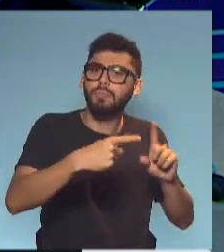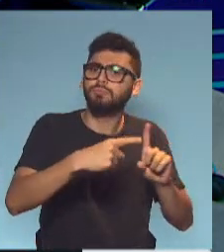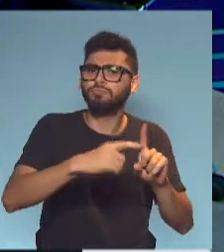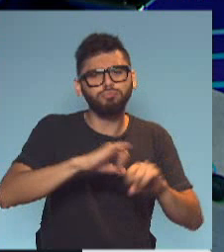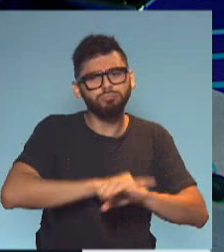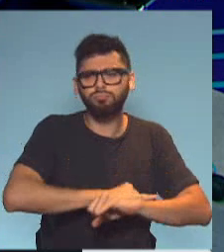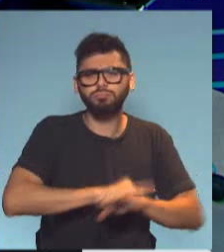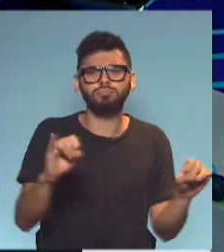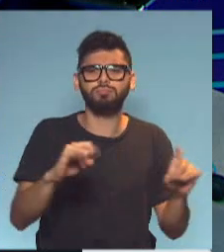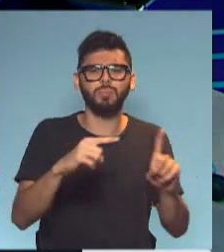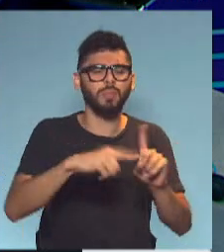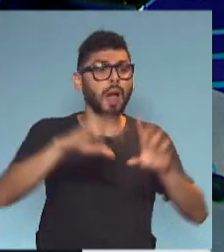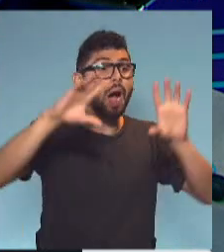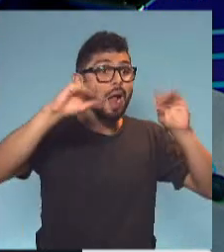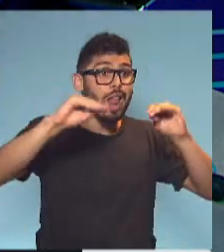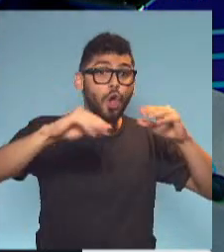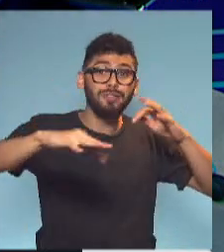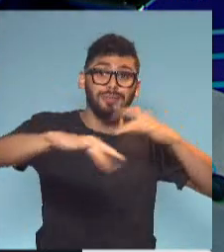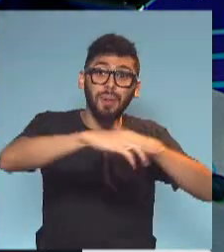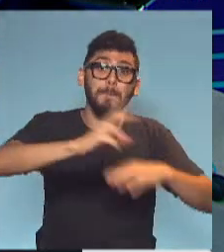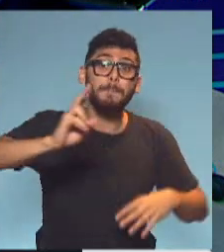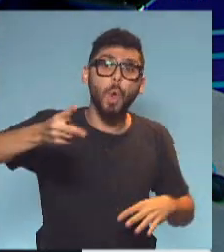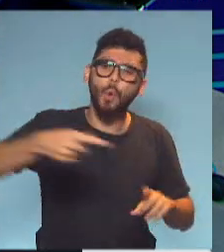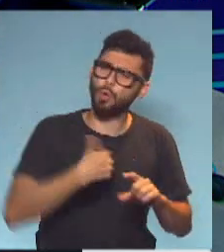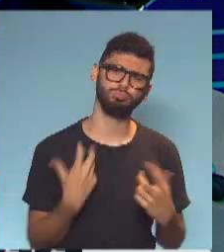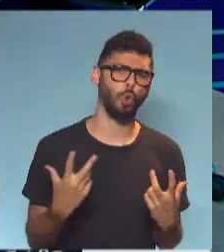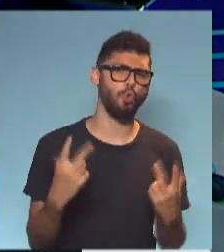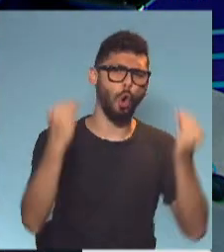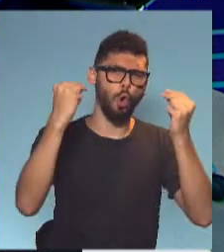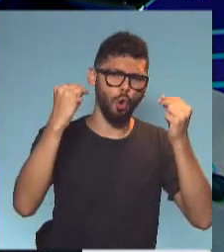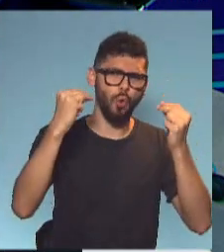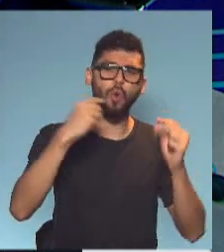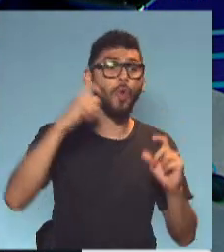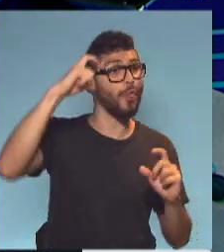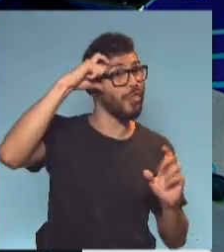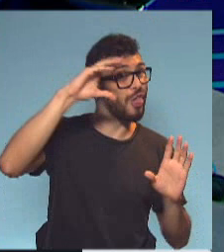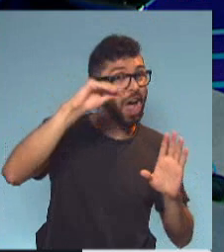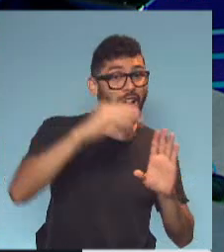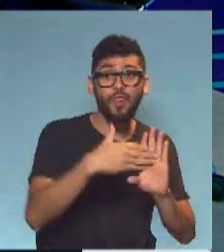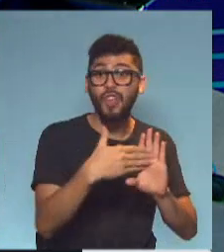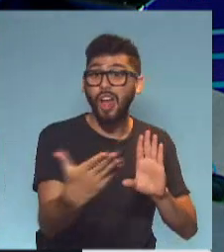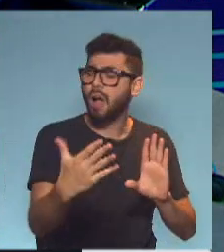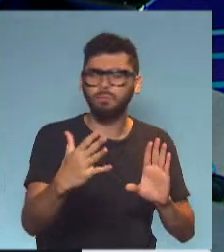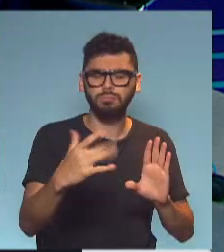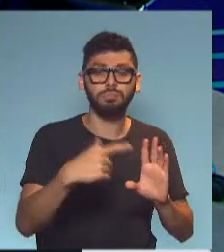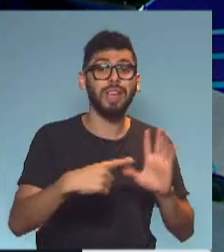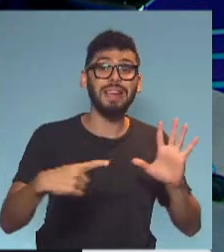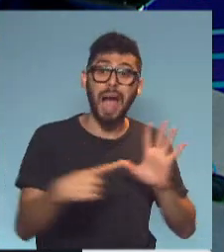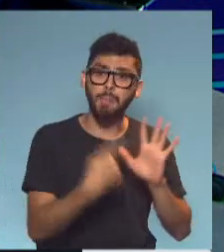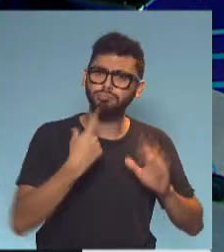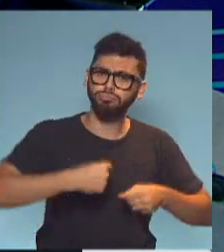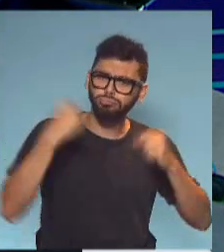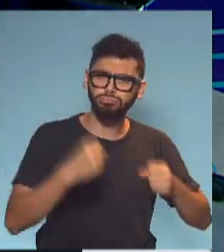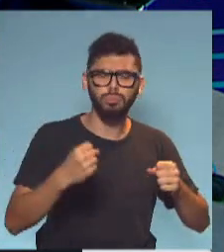a limitar la circulación y la nocturnidad a partir de la hora 22. La Ciudad de Buenos Aires sigue insistiendo en que sea a partir